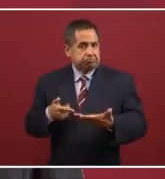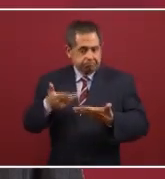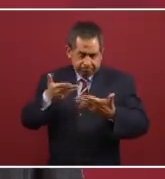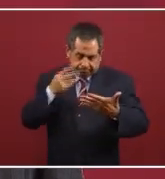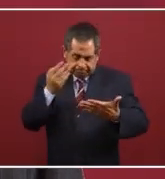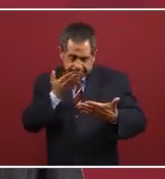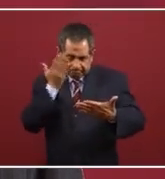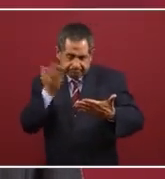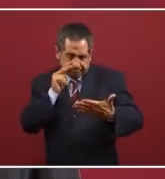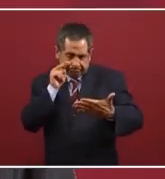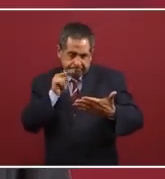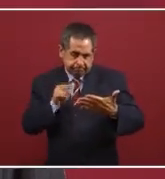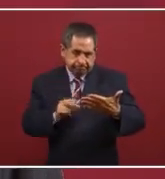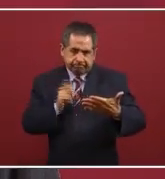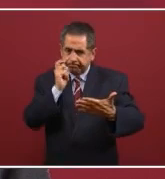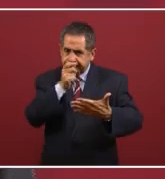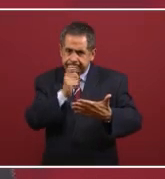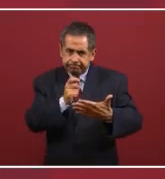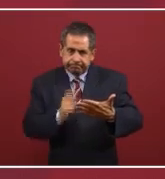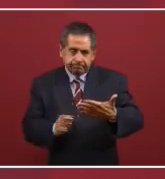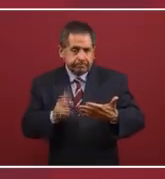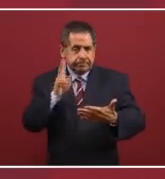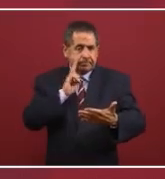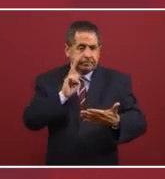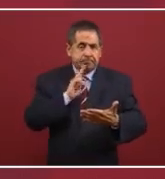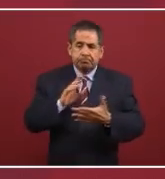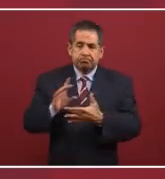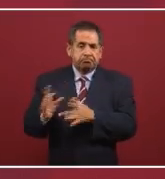todo lo